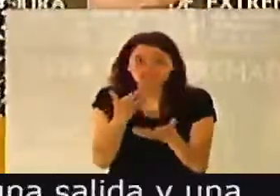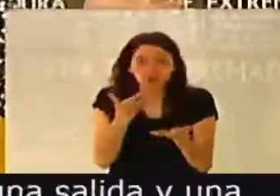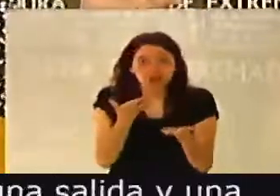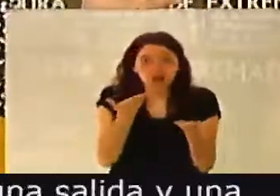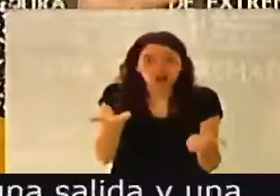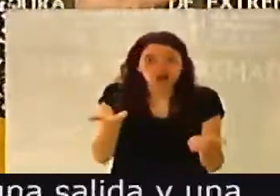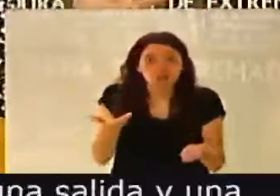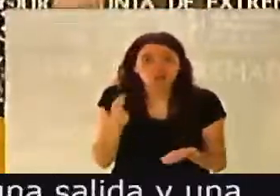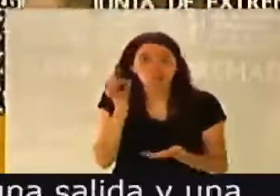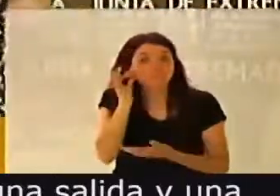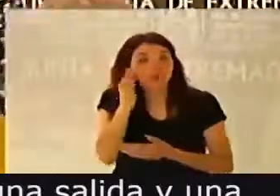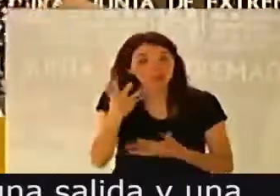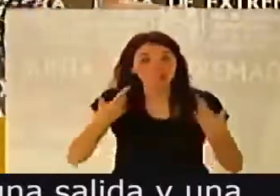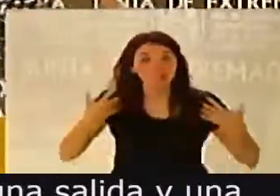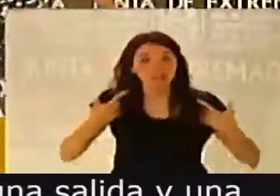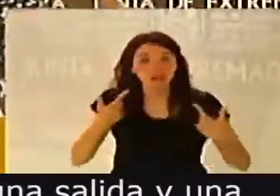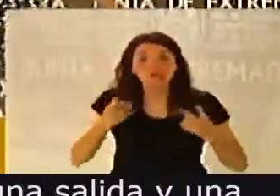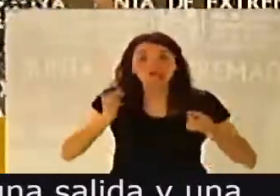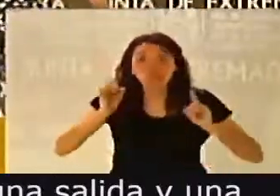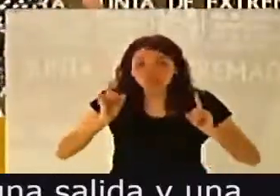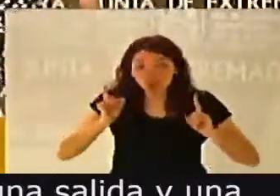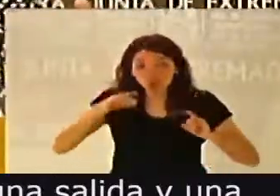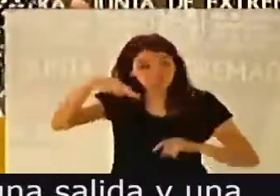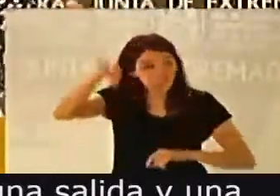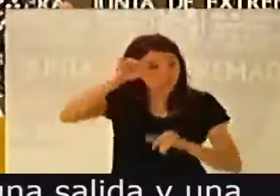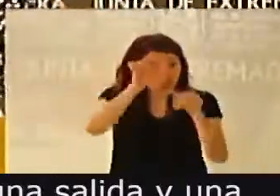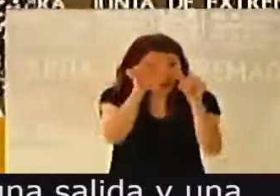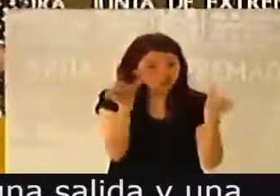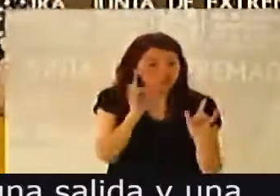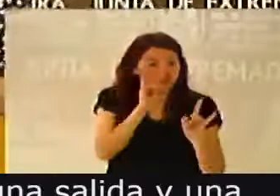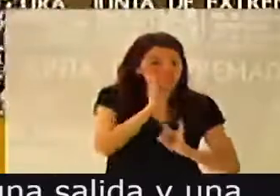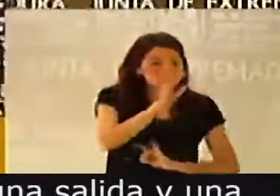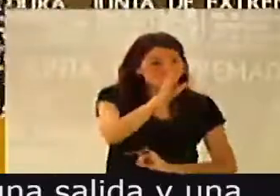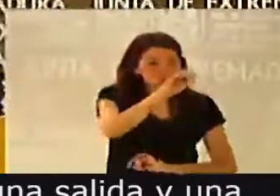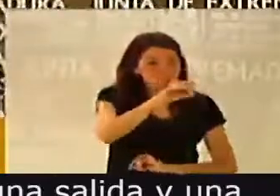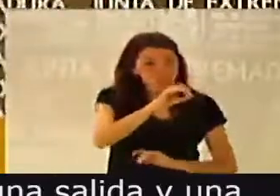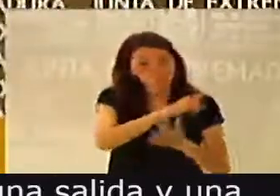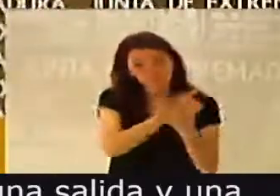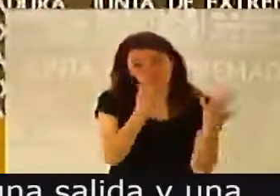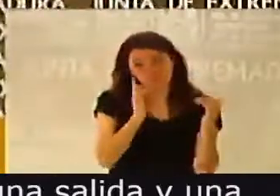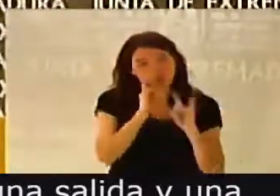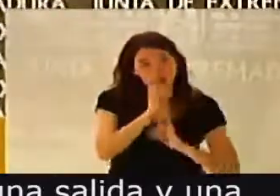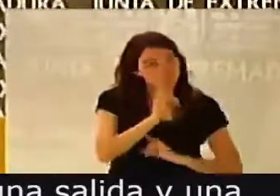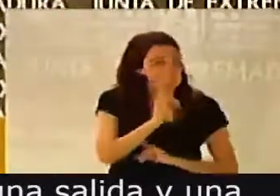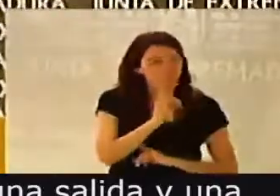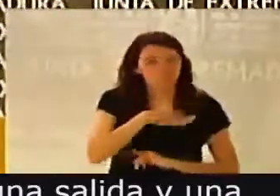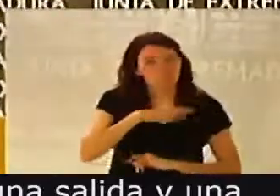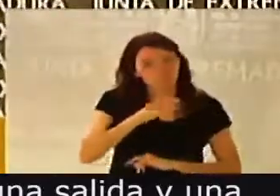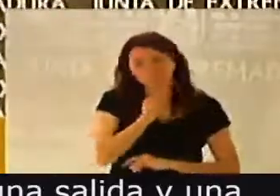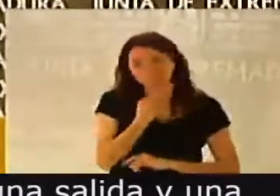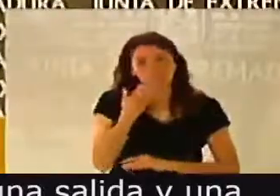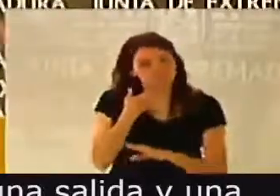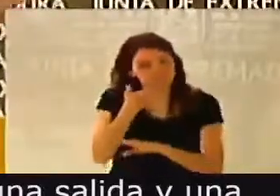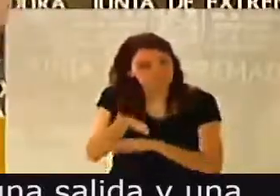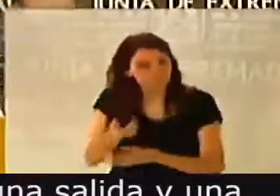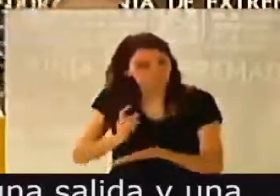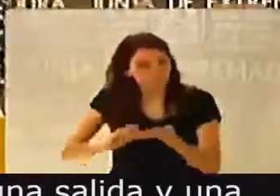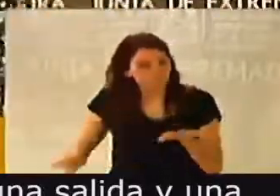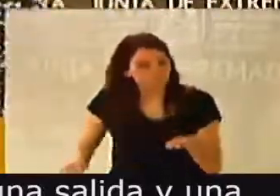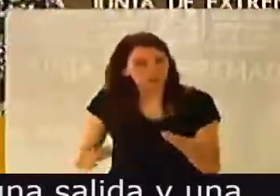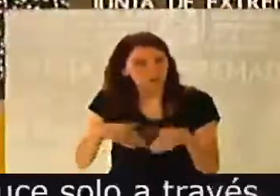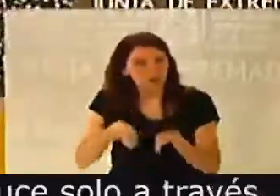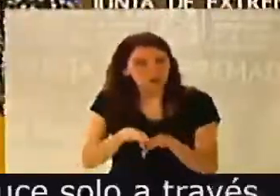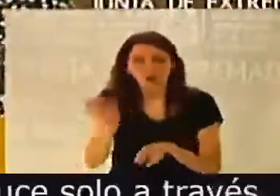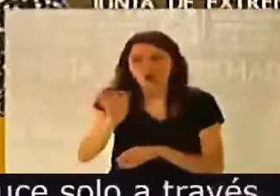de una mujer víctima no se produce solo a través de 016. Se puede producir presencialmente en una oficina de igualdad, en un punto de